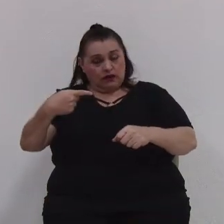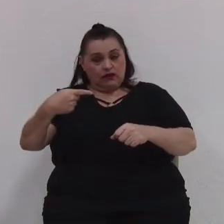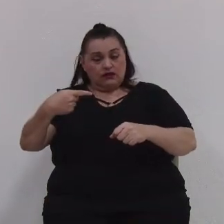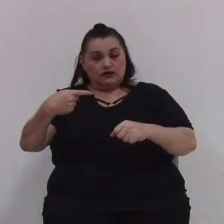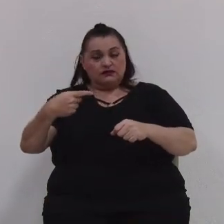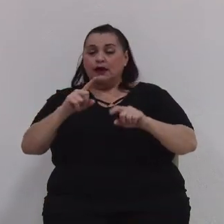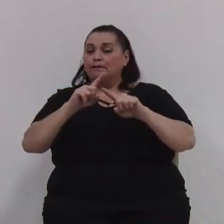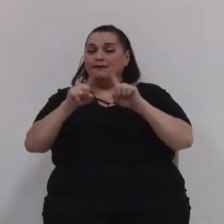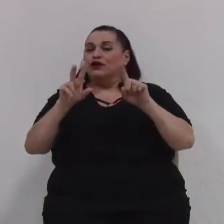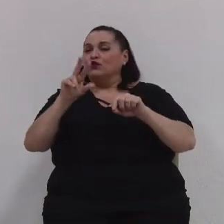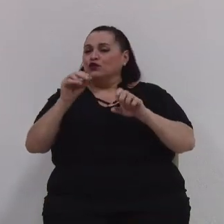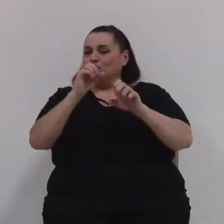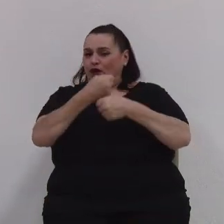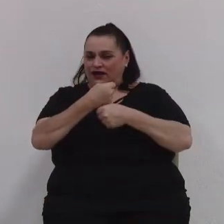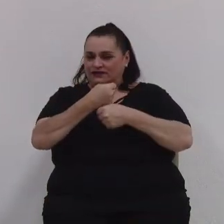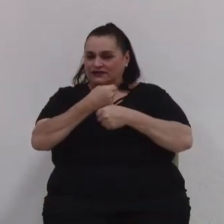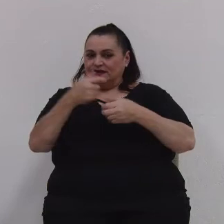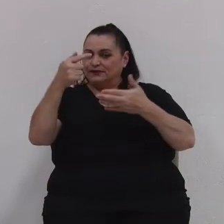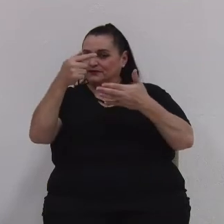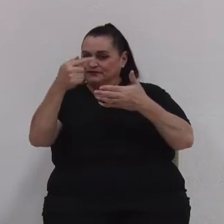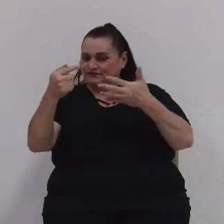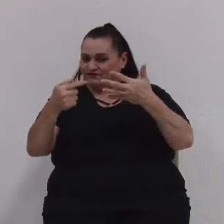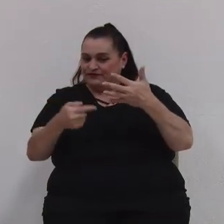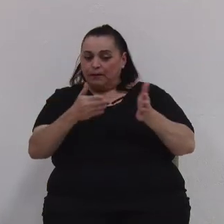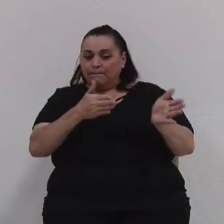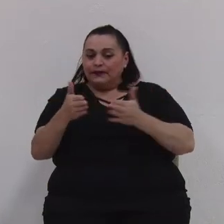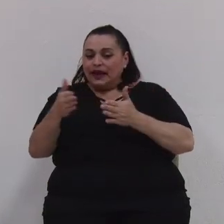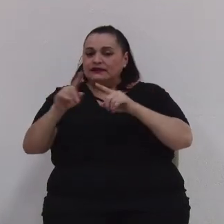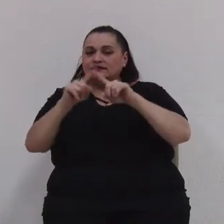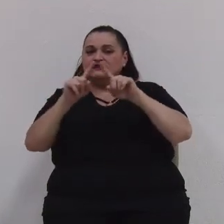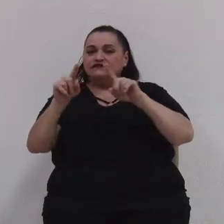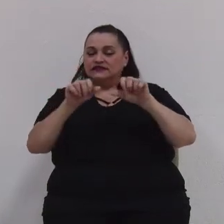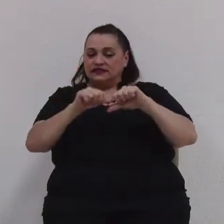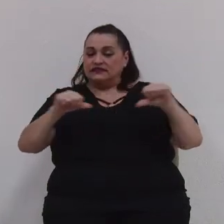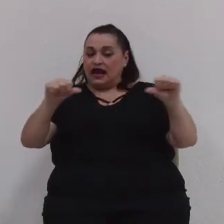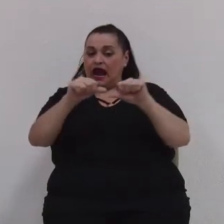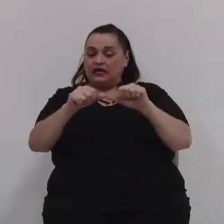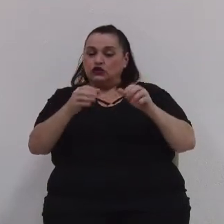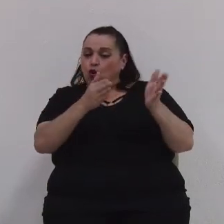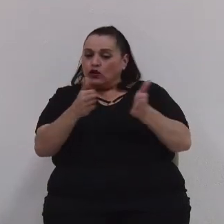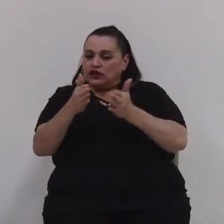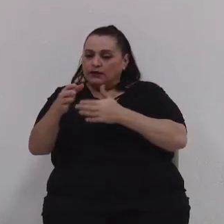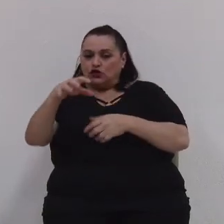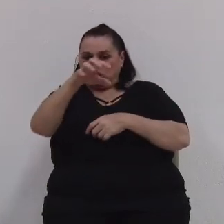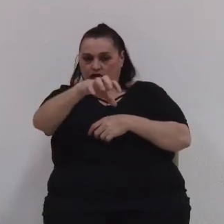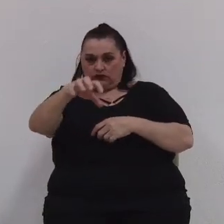pero que no hacen, que son una serie de planes en distintas áreas, desde el ordenamiento territorial,